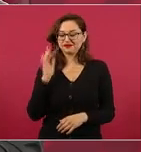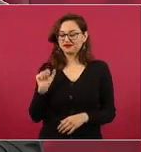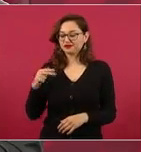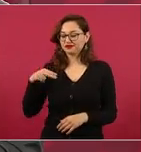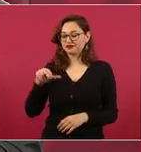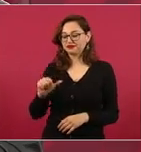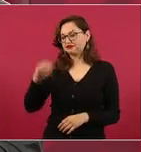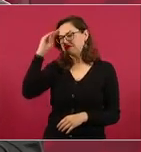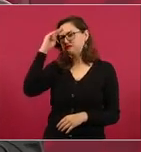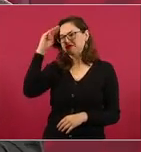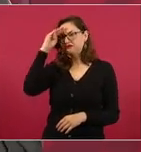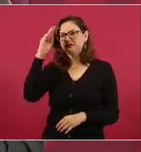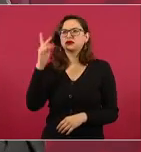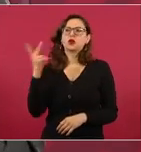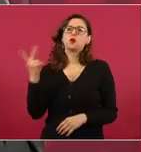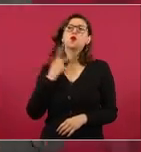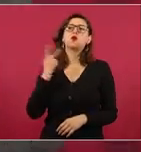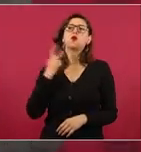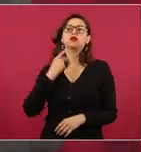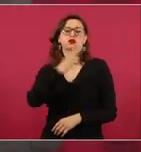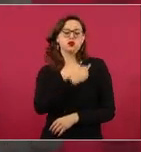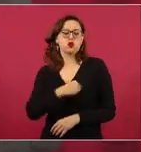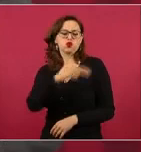de Suiza.